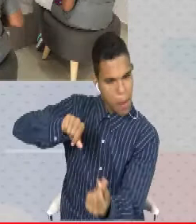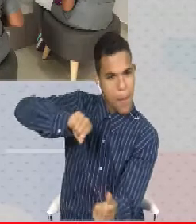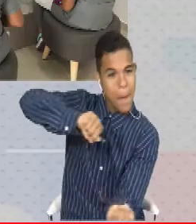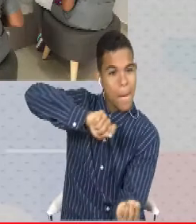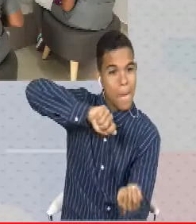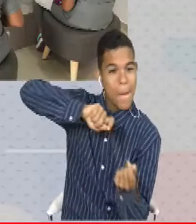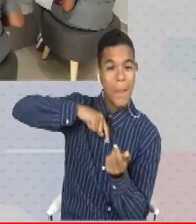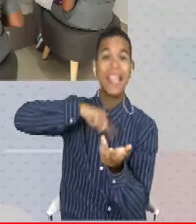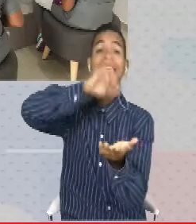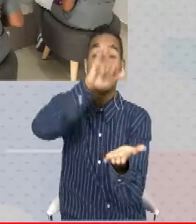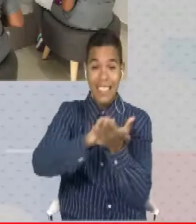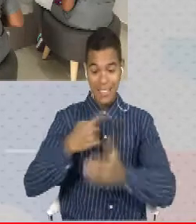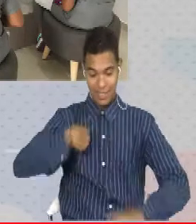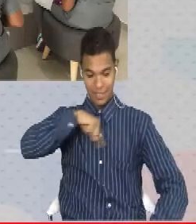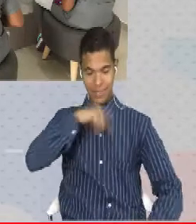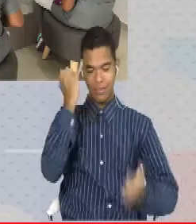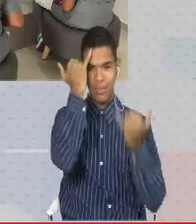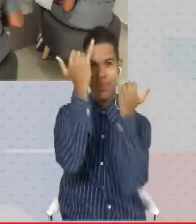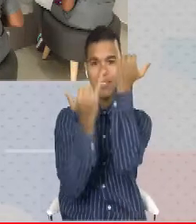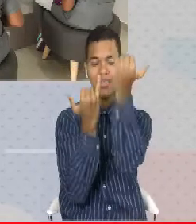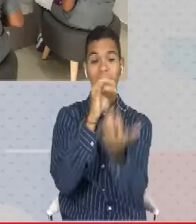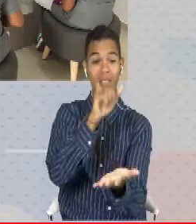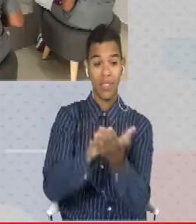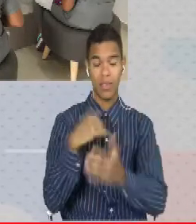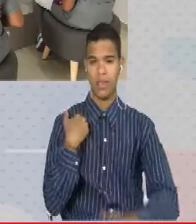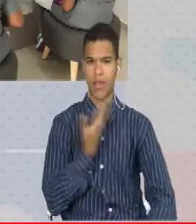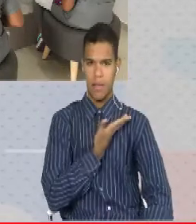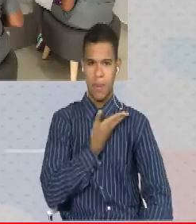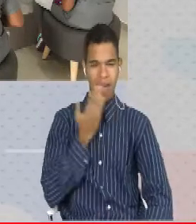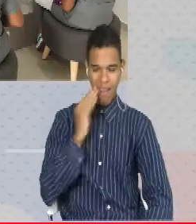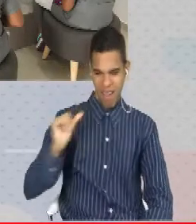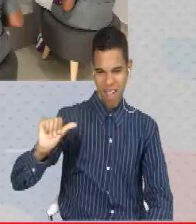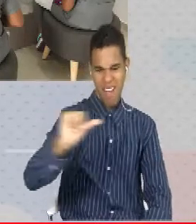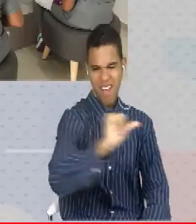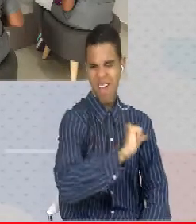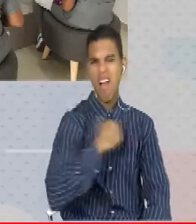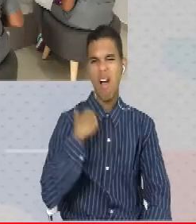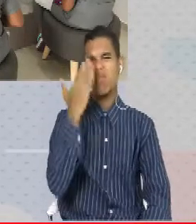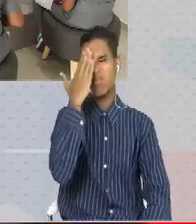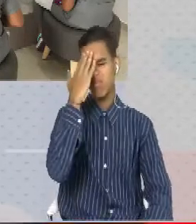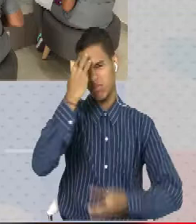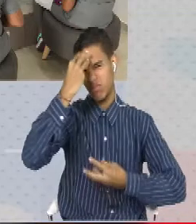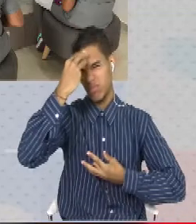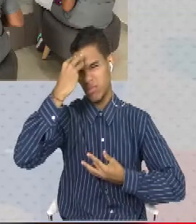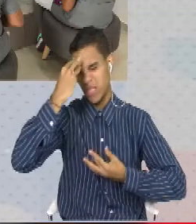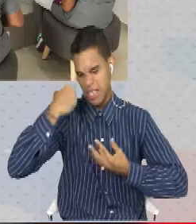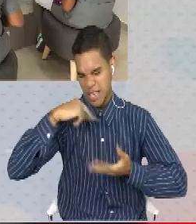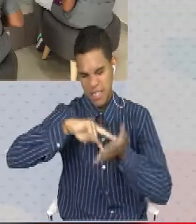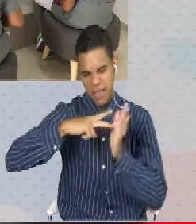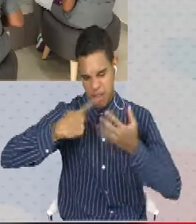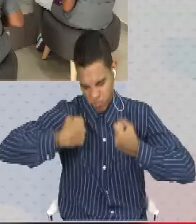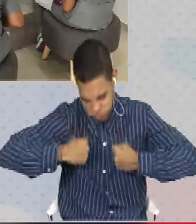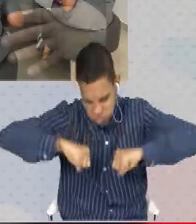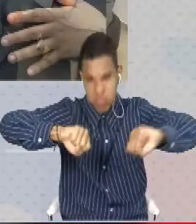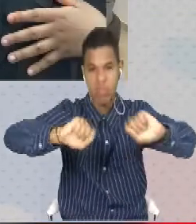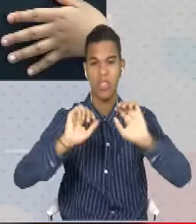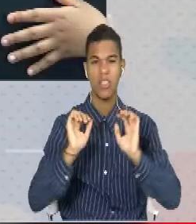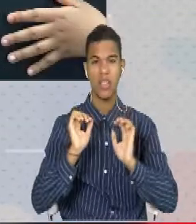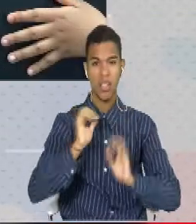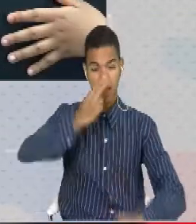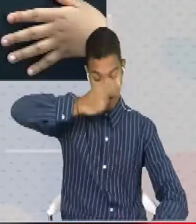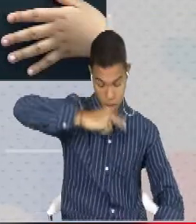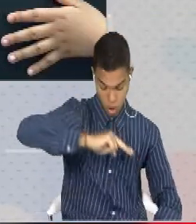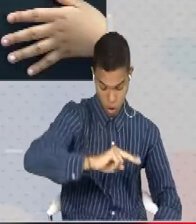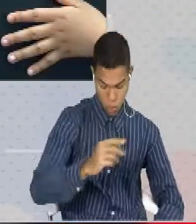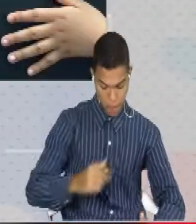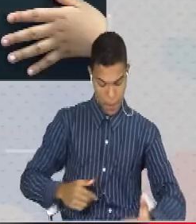digamos como a estas mujeres, porque sabemos el valor que tiene sacar tus hijos adelante. Pues mi socia no es madre, pero